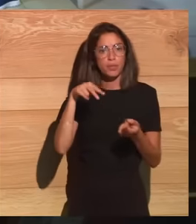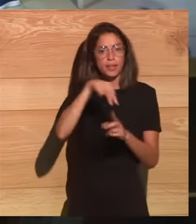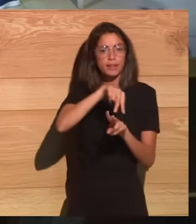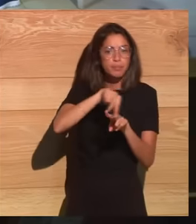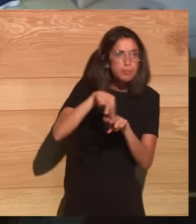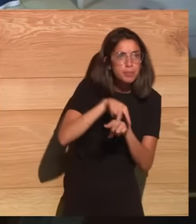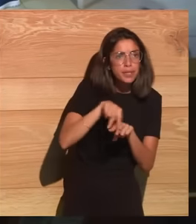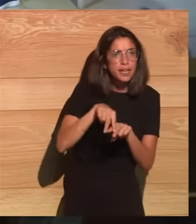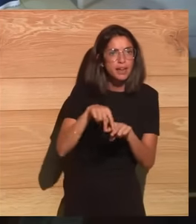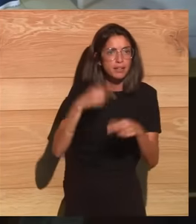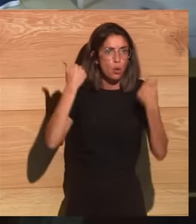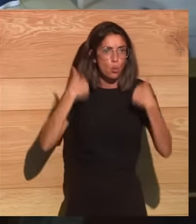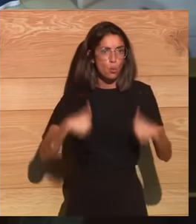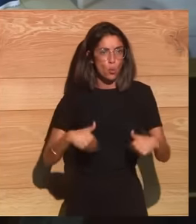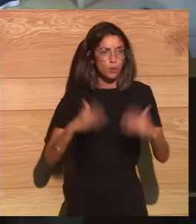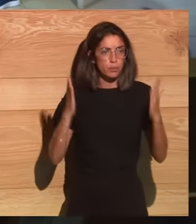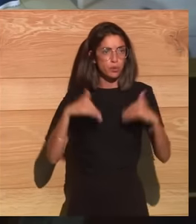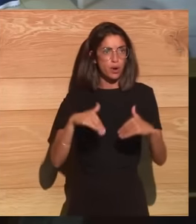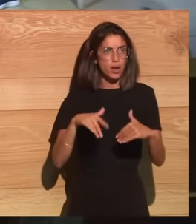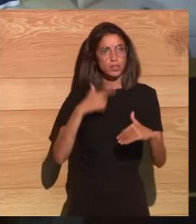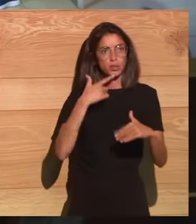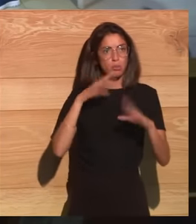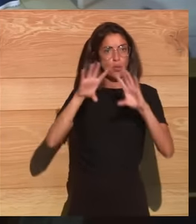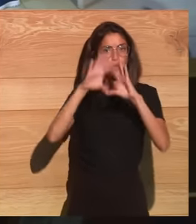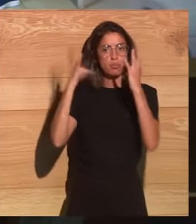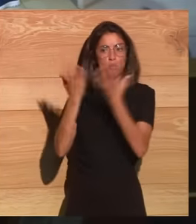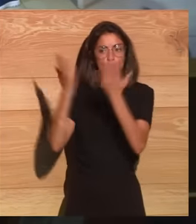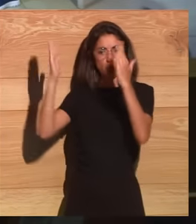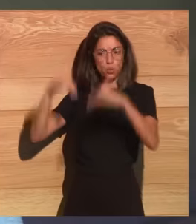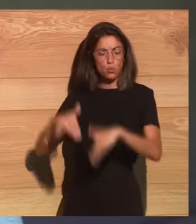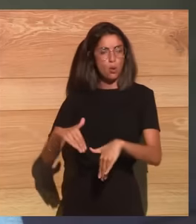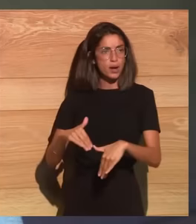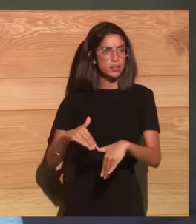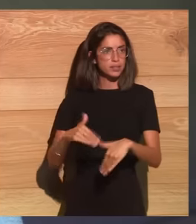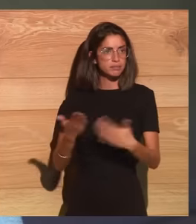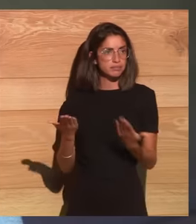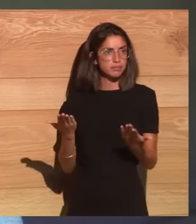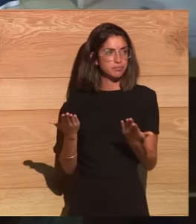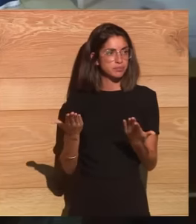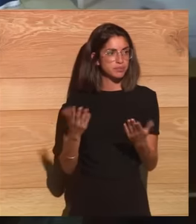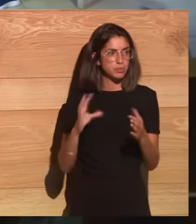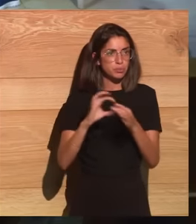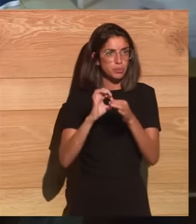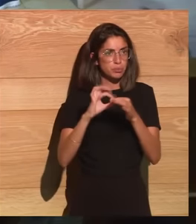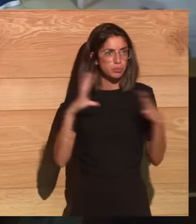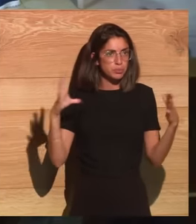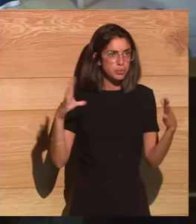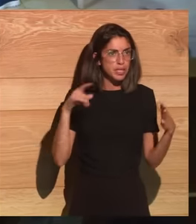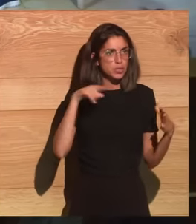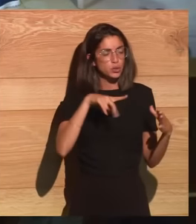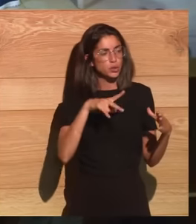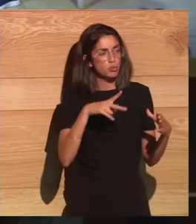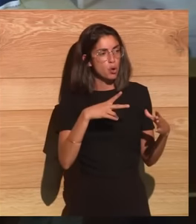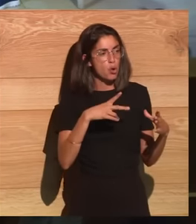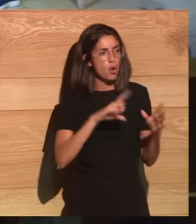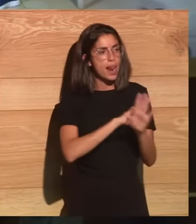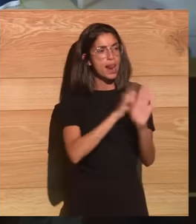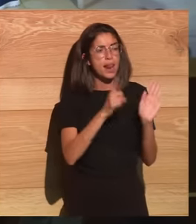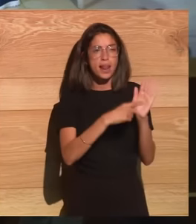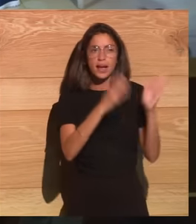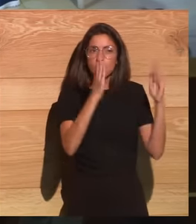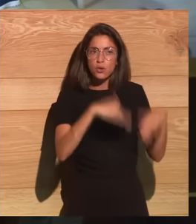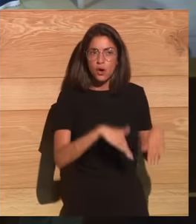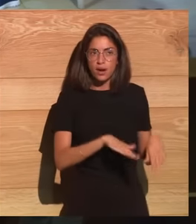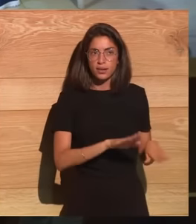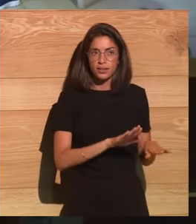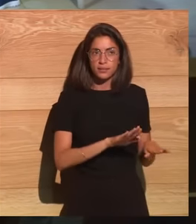Vale, pero yo. No son de este mundo. No son de este mundo. Exactamente. No deberían ser legales. Es lo que estás queriendo